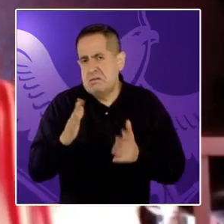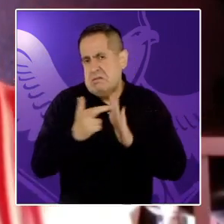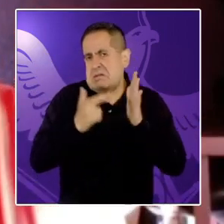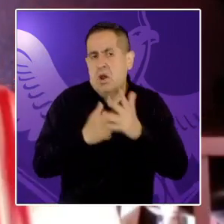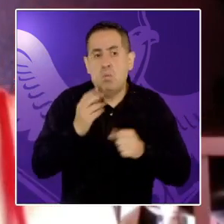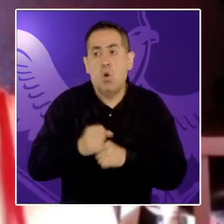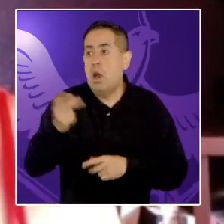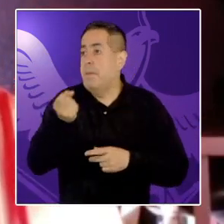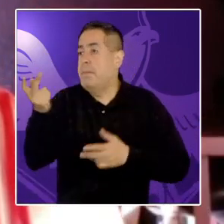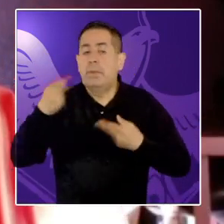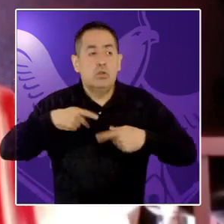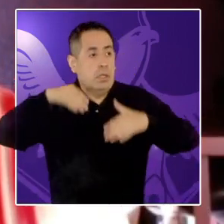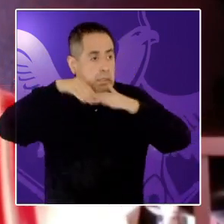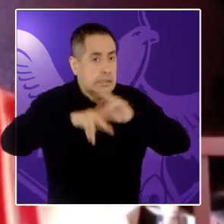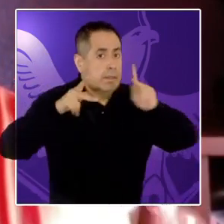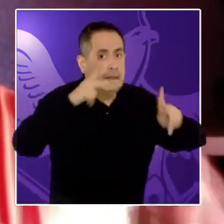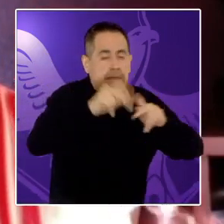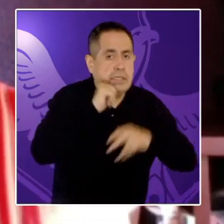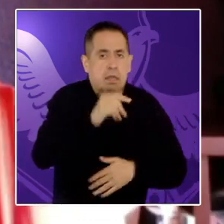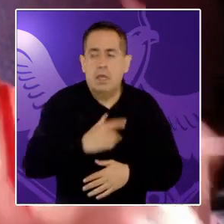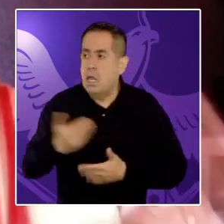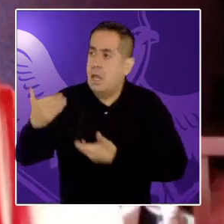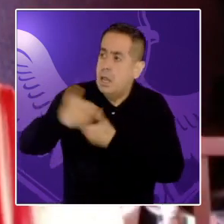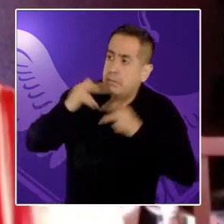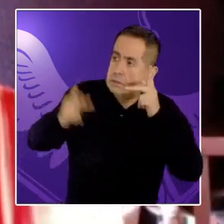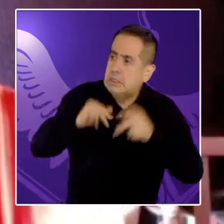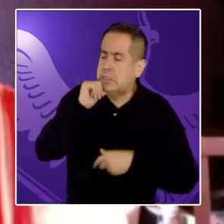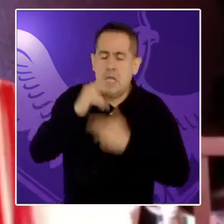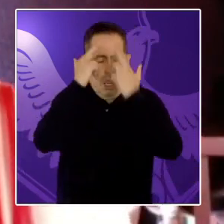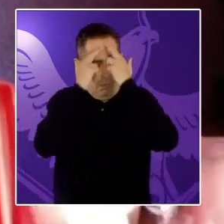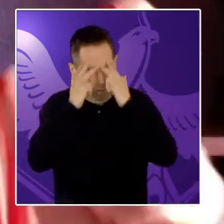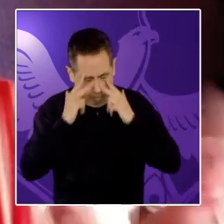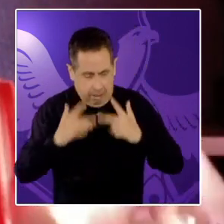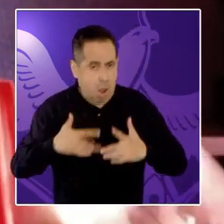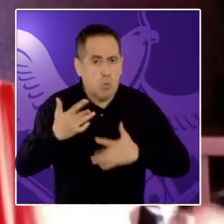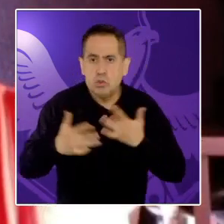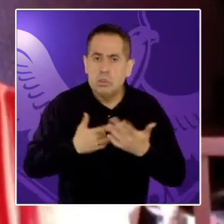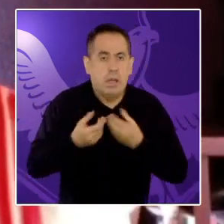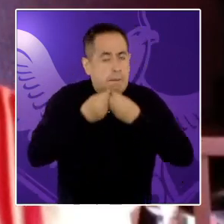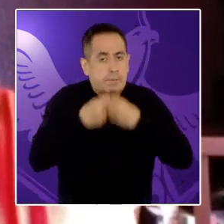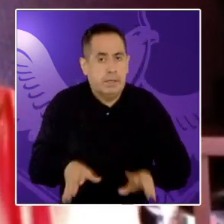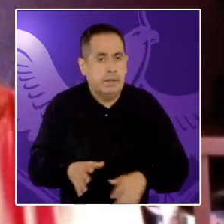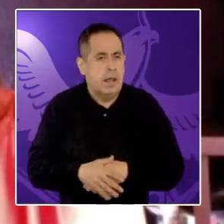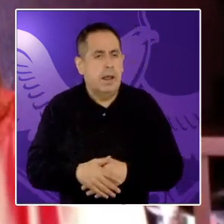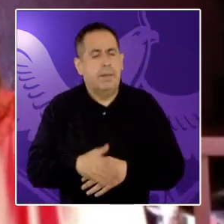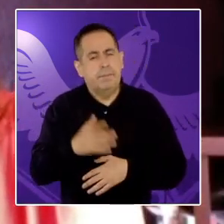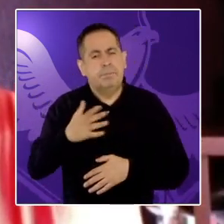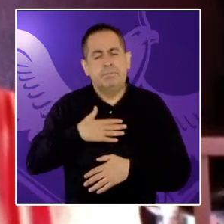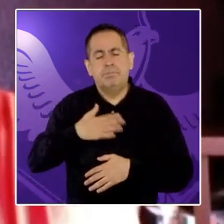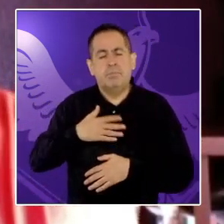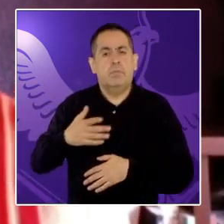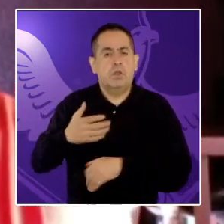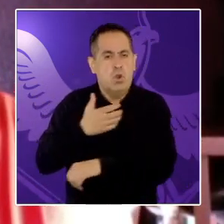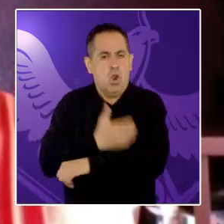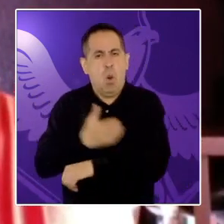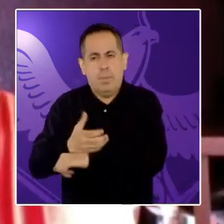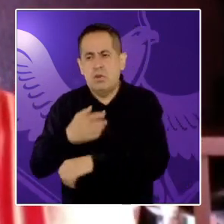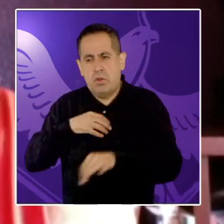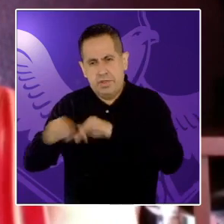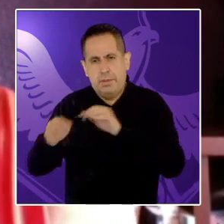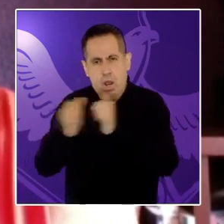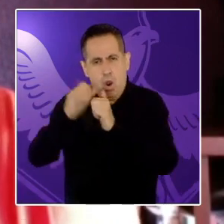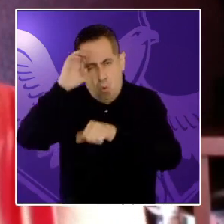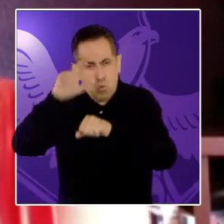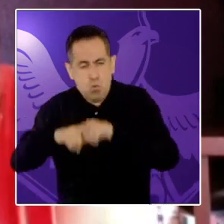guardando la sana distancia. También han restringido muchísimo el ingreso y esto ha afectado emocionalmente mucho a las chicas. En la administración, uno